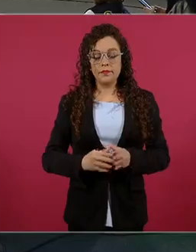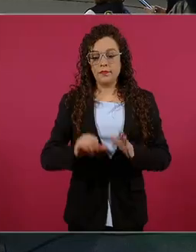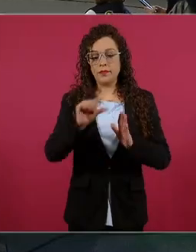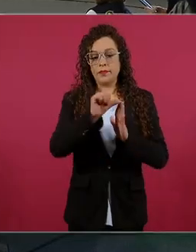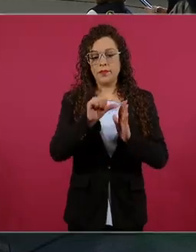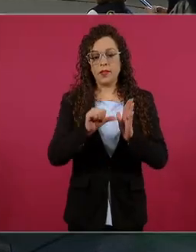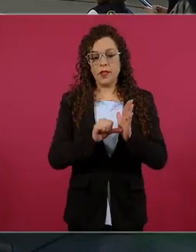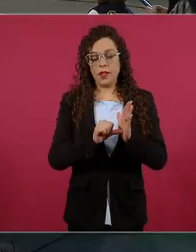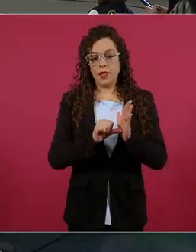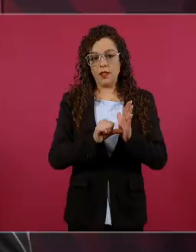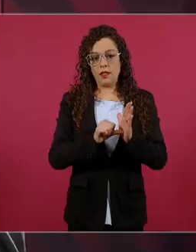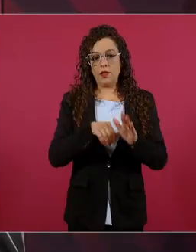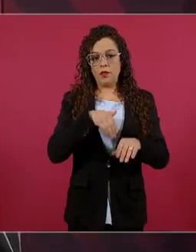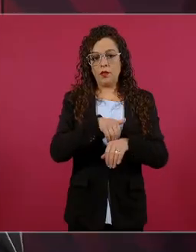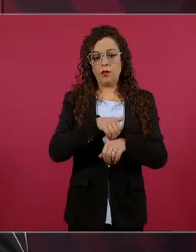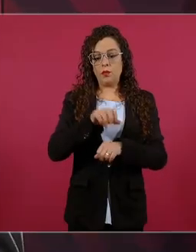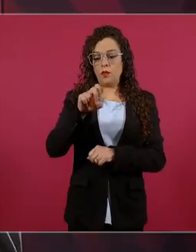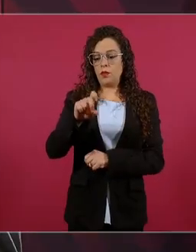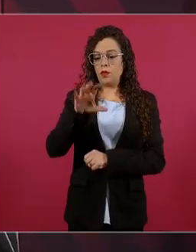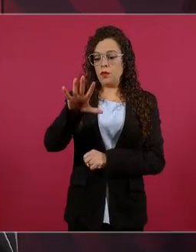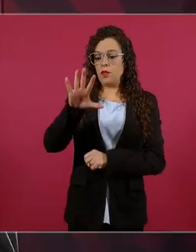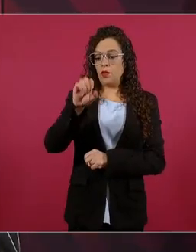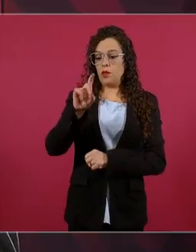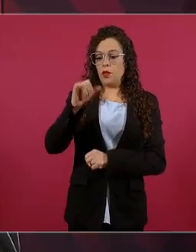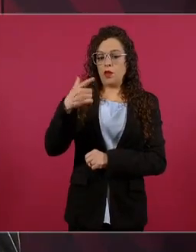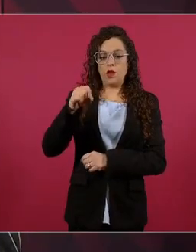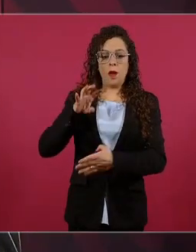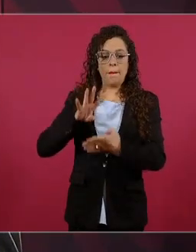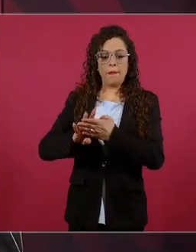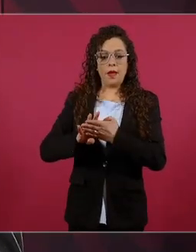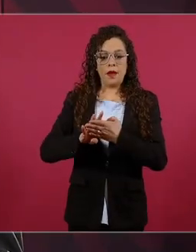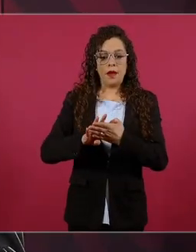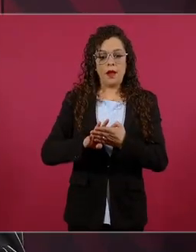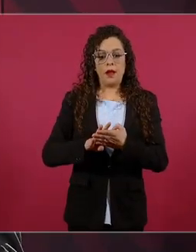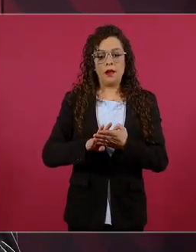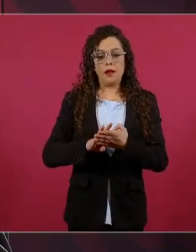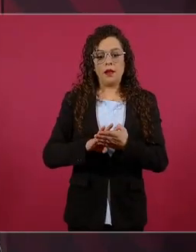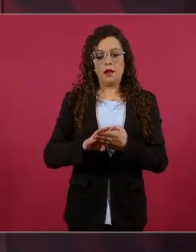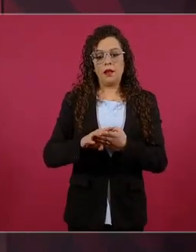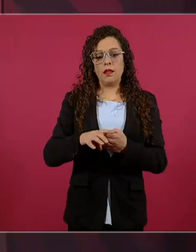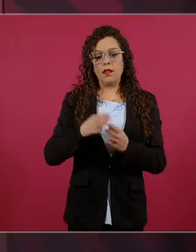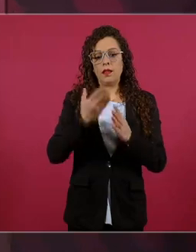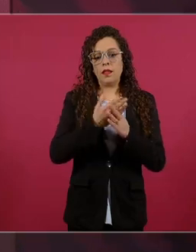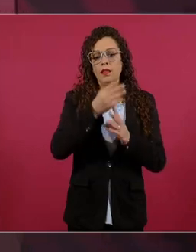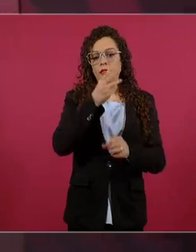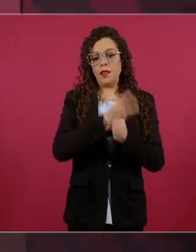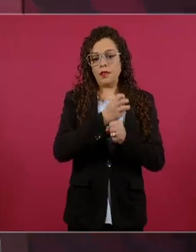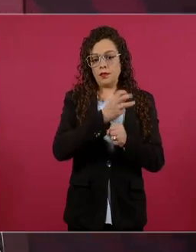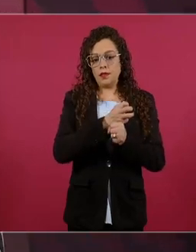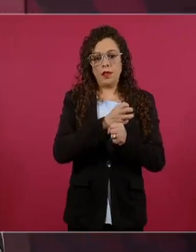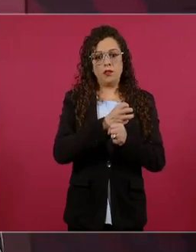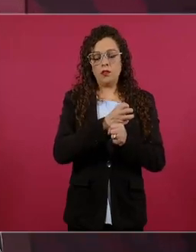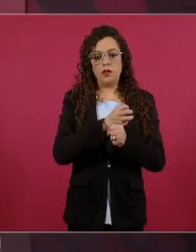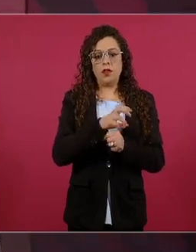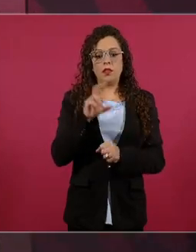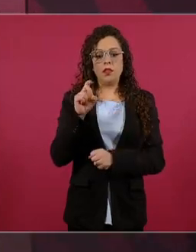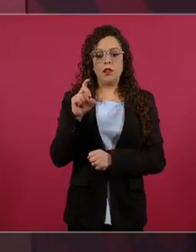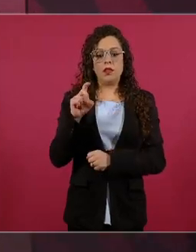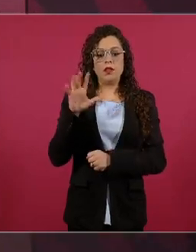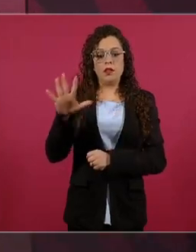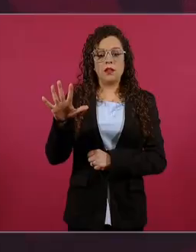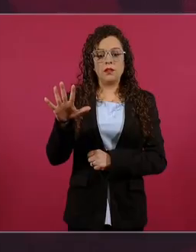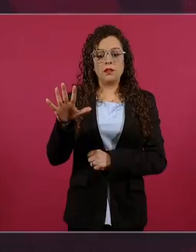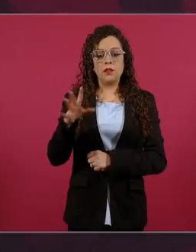35 del Código Penal, fracción tercera, si no es el 35,